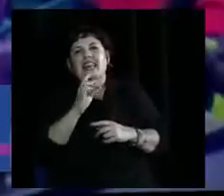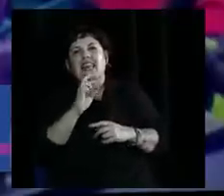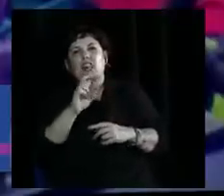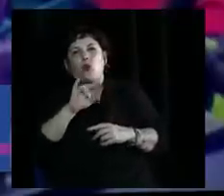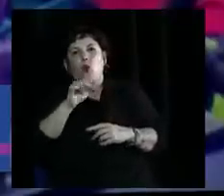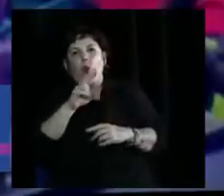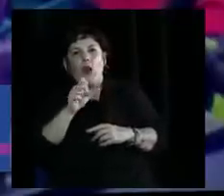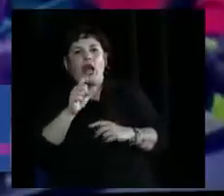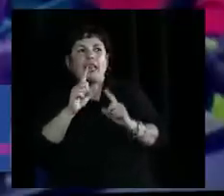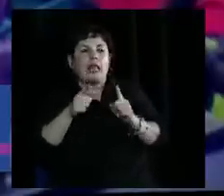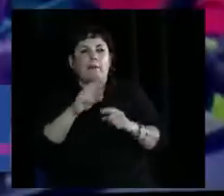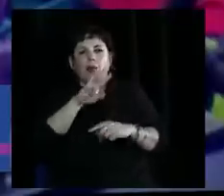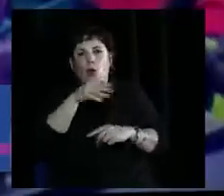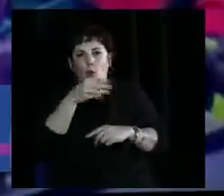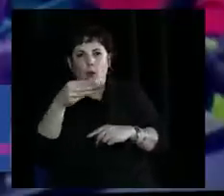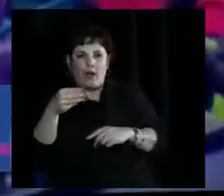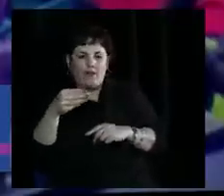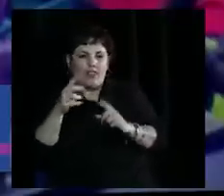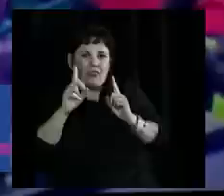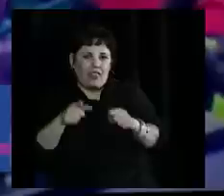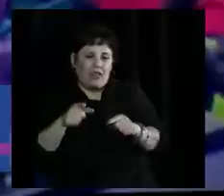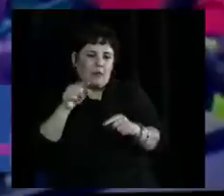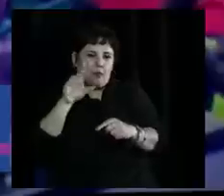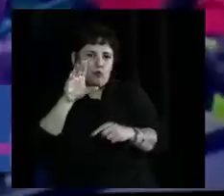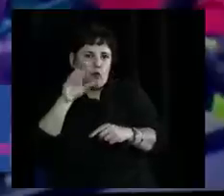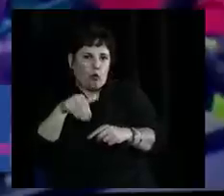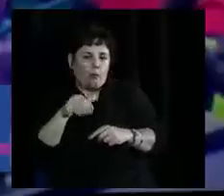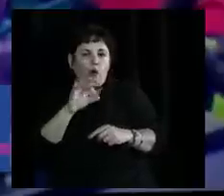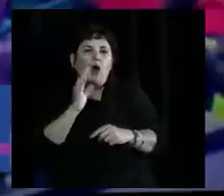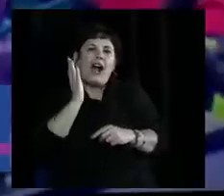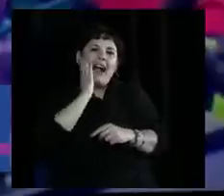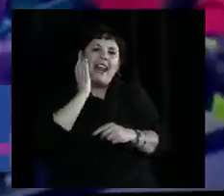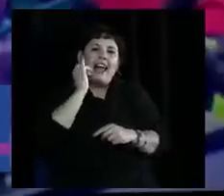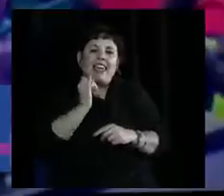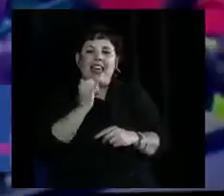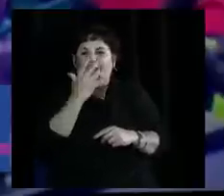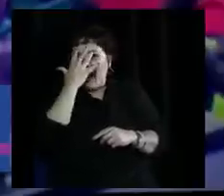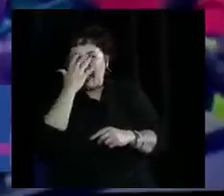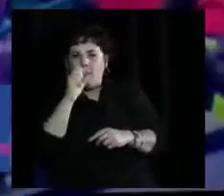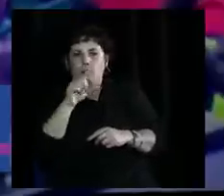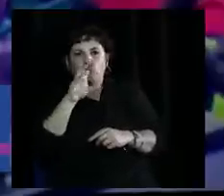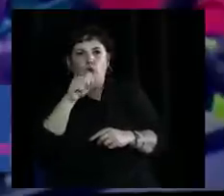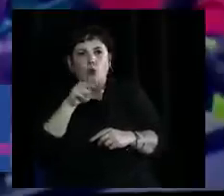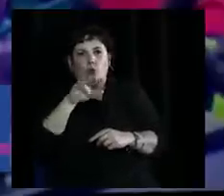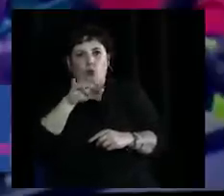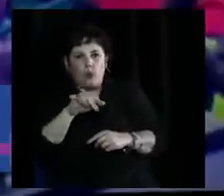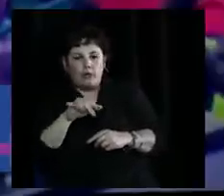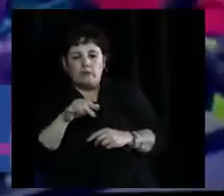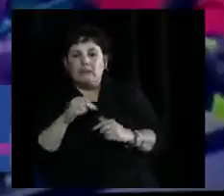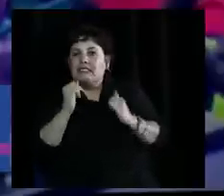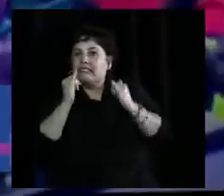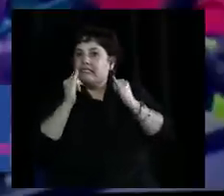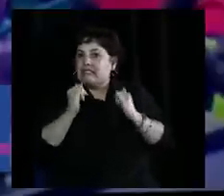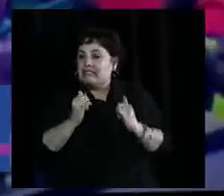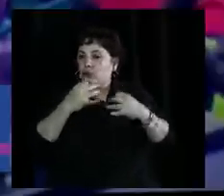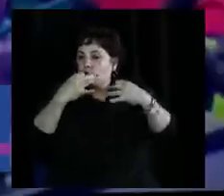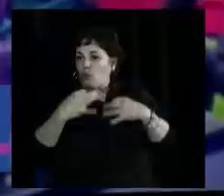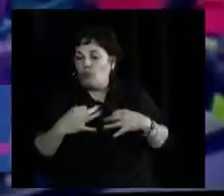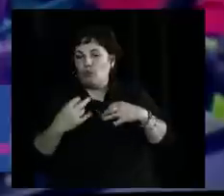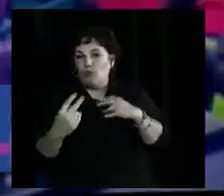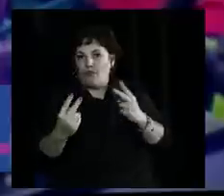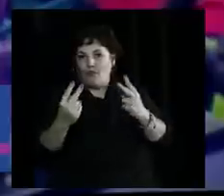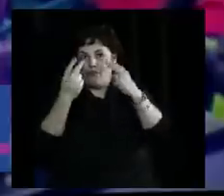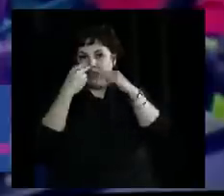o por las páginas web de esdrújulatv.com o de carasycaretas.com.uy. Si nos estás mirando por